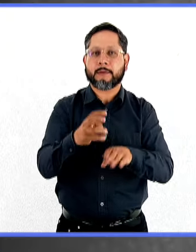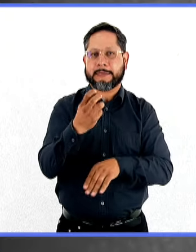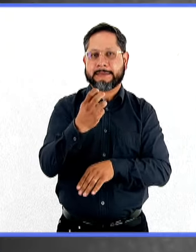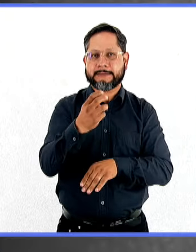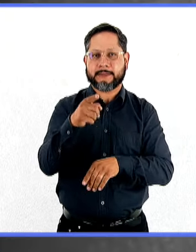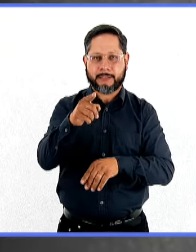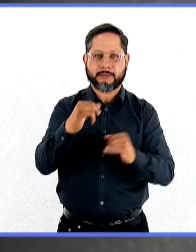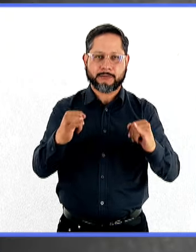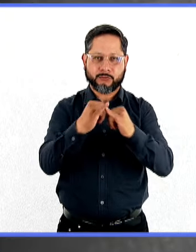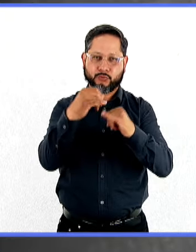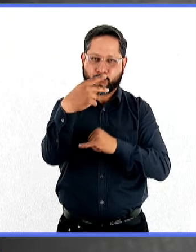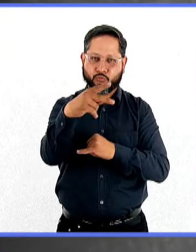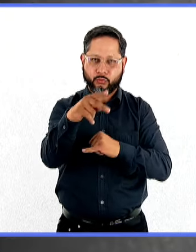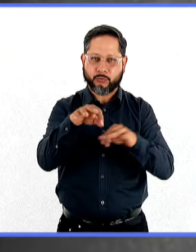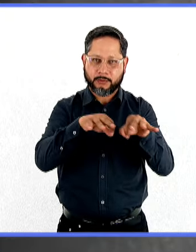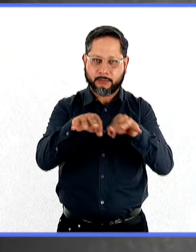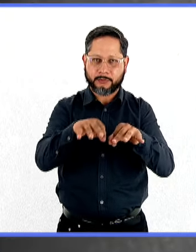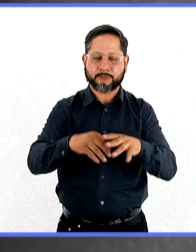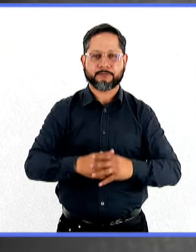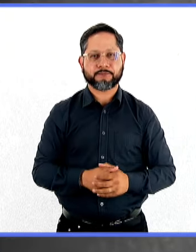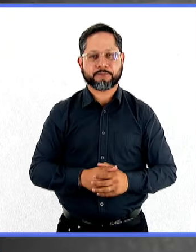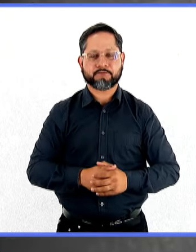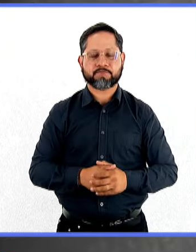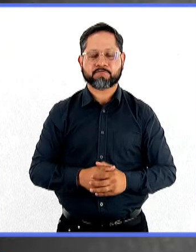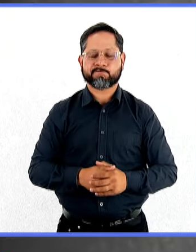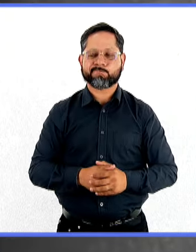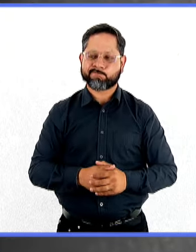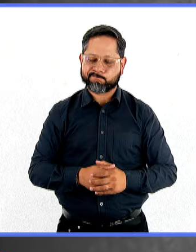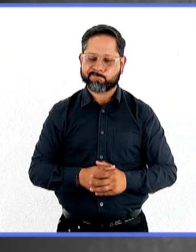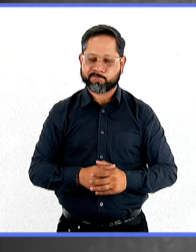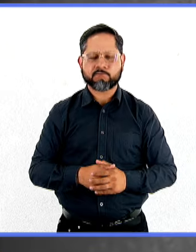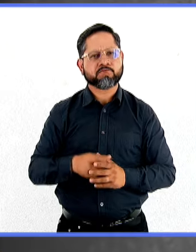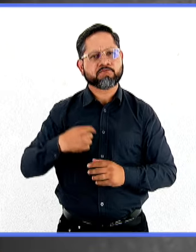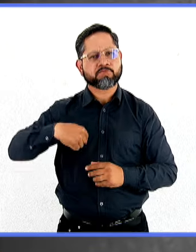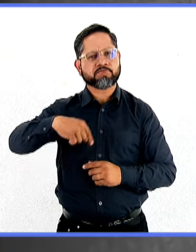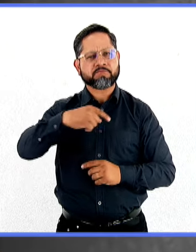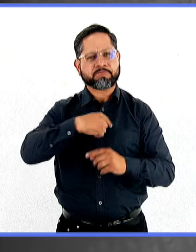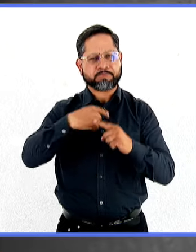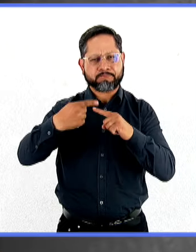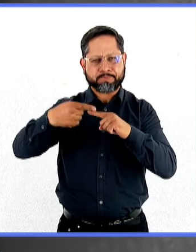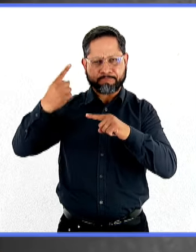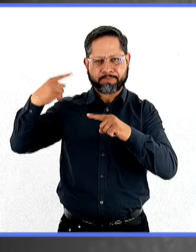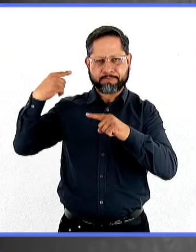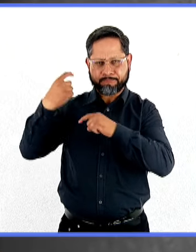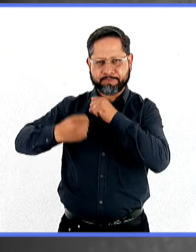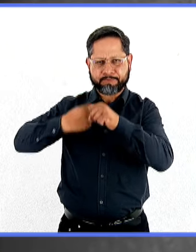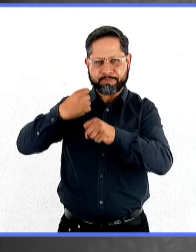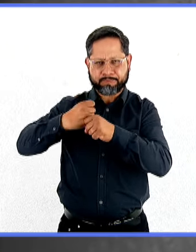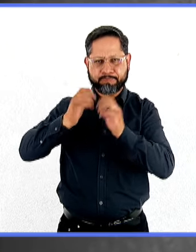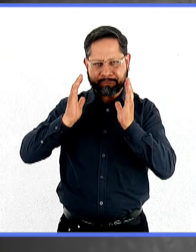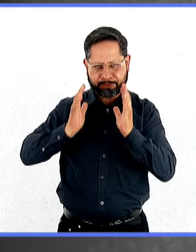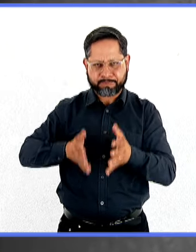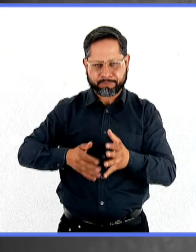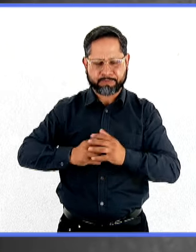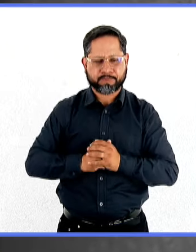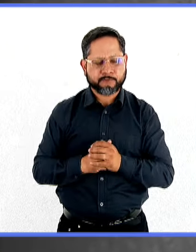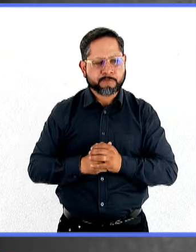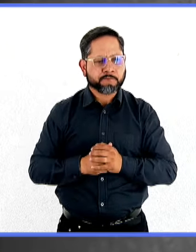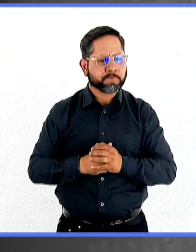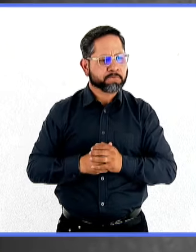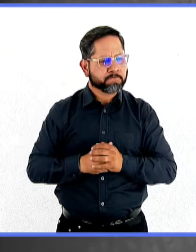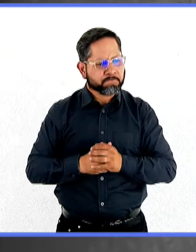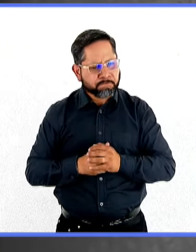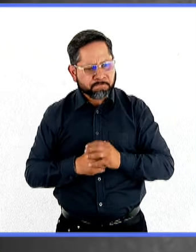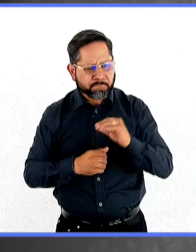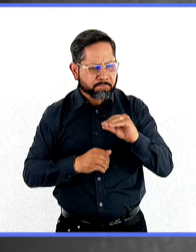del instituto en el que usted se encuentra Bueno pues nosotros eh desde hace ya Algunos años empezamos a